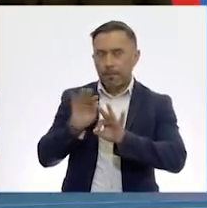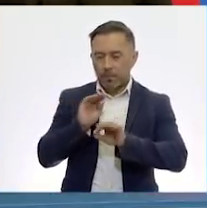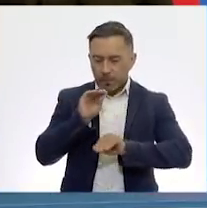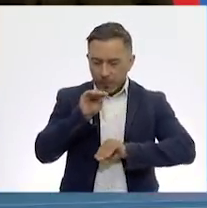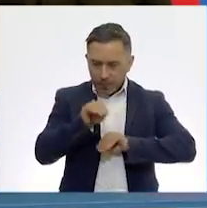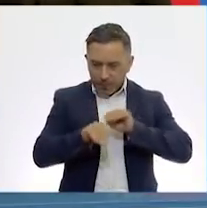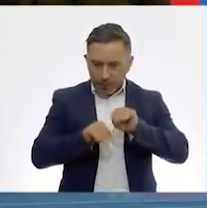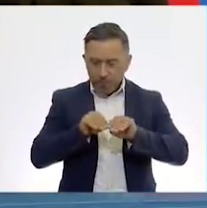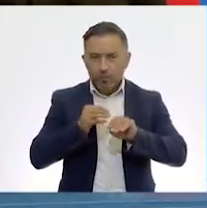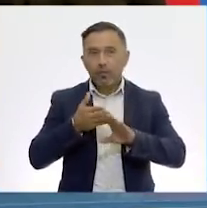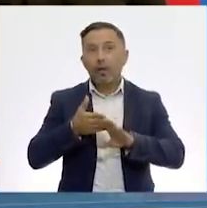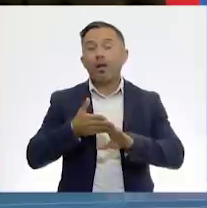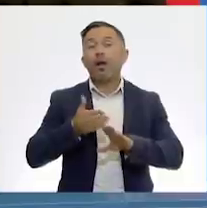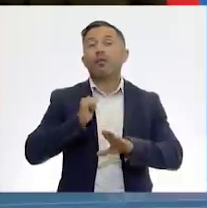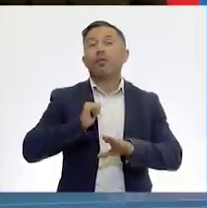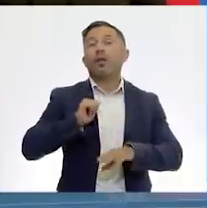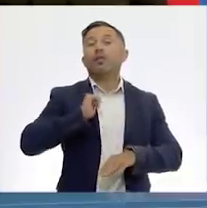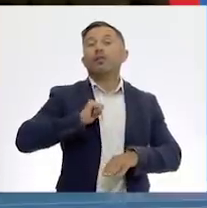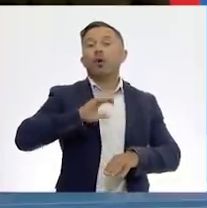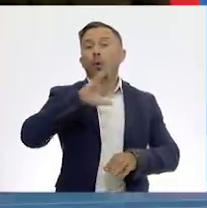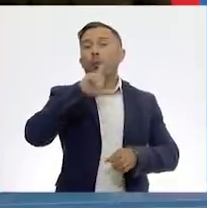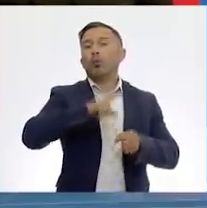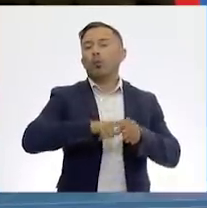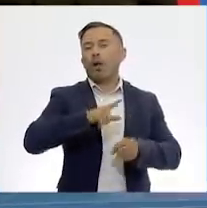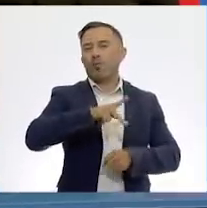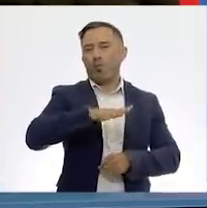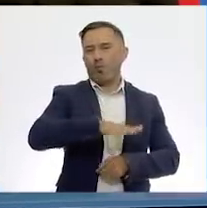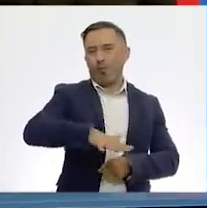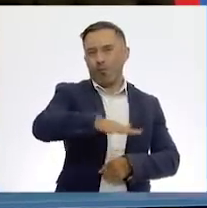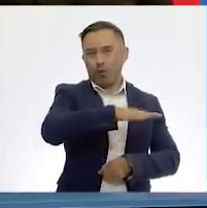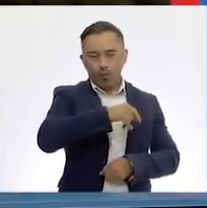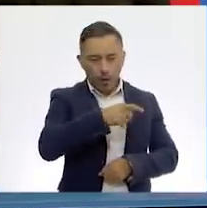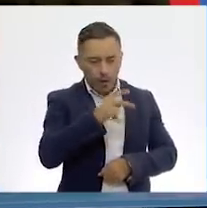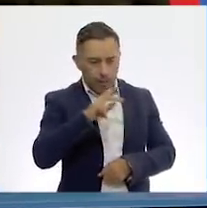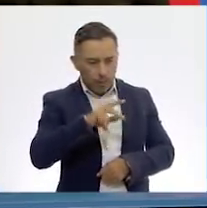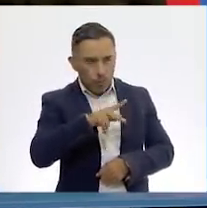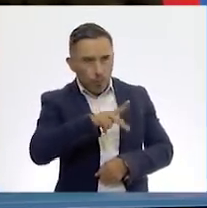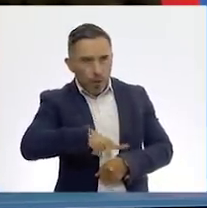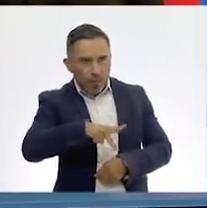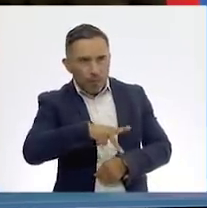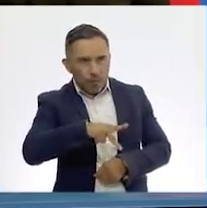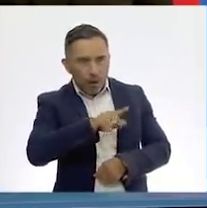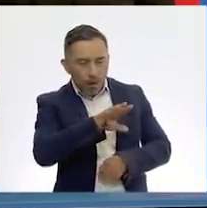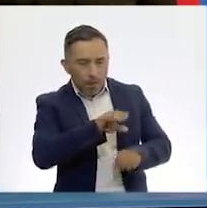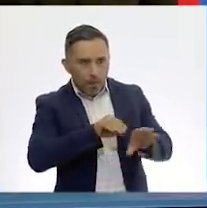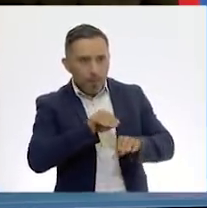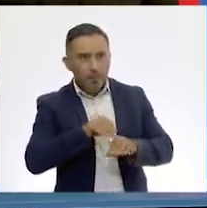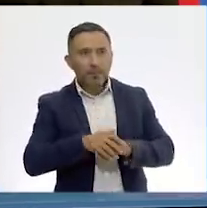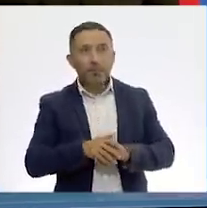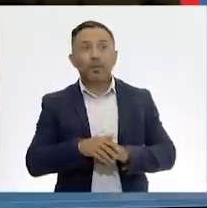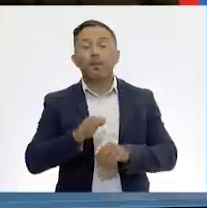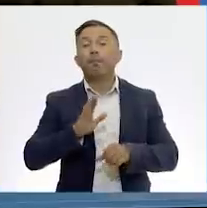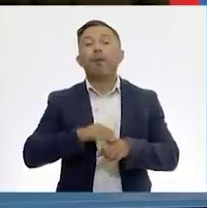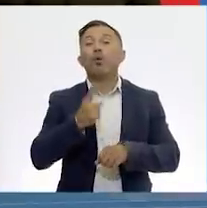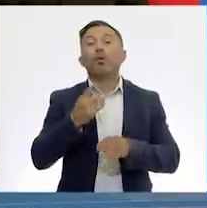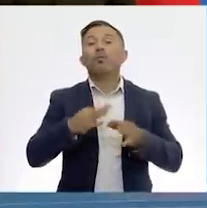que teníamos en las culturas populares. Para ello, muchos elementos representativos de la obra de Barragán es el